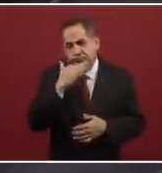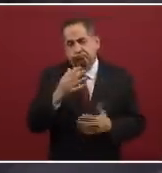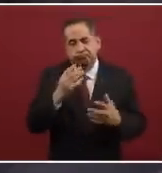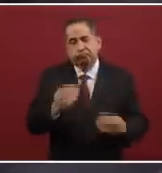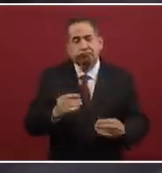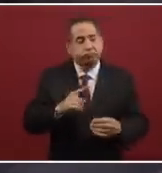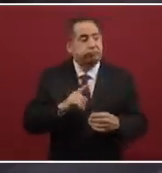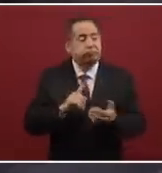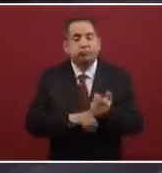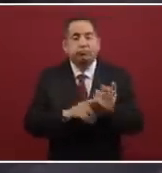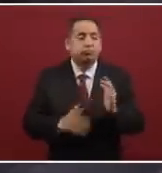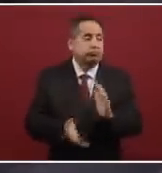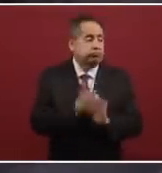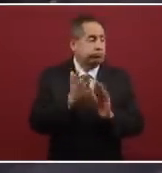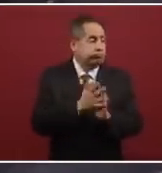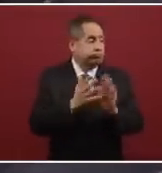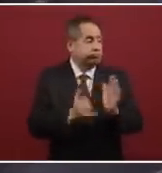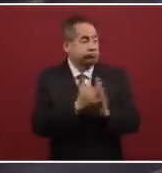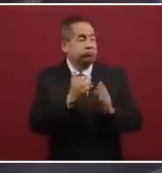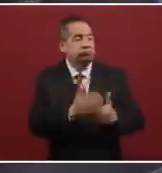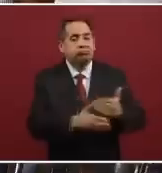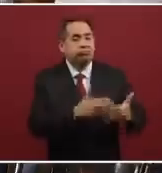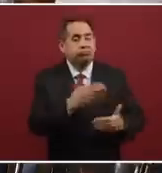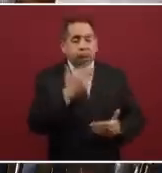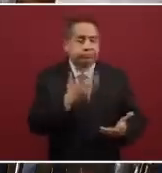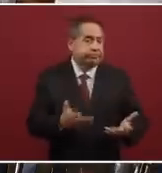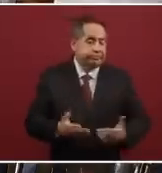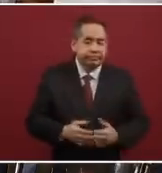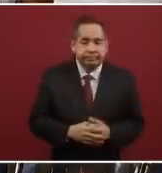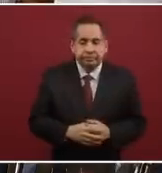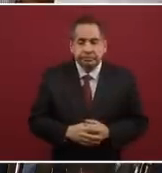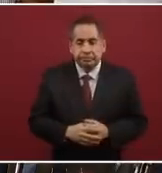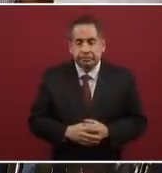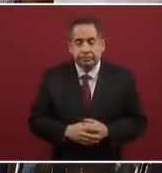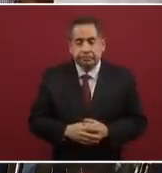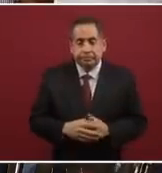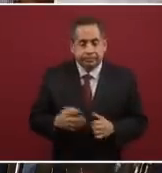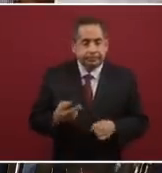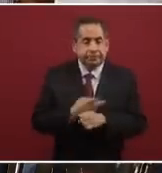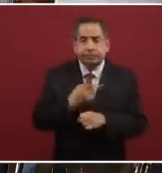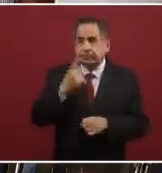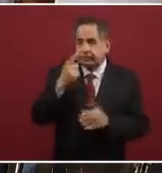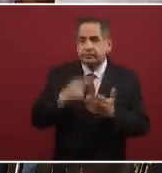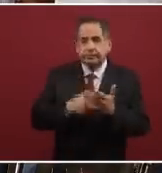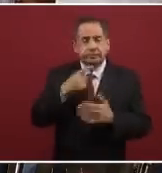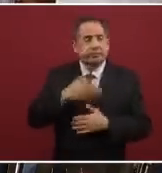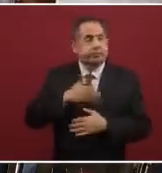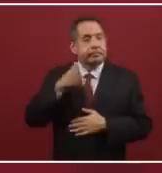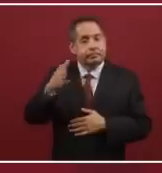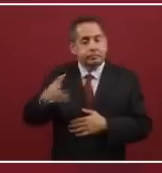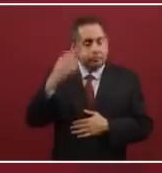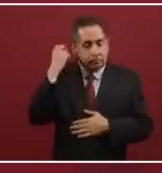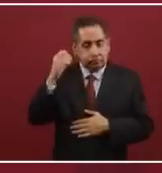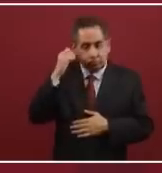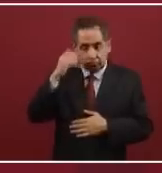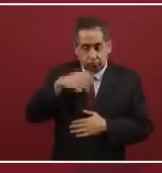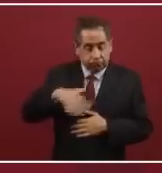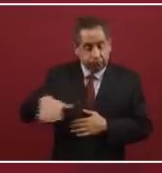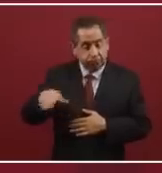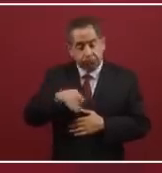la construcción de los caminos. Una vez, en un recorrido por Oaxaca,